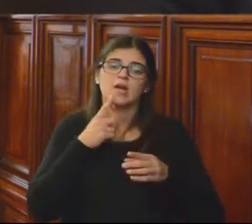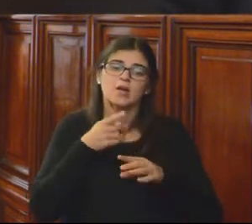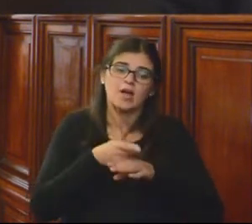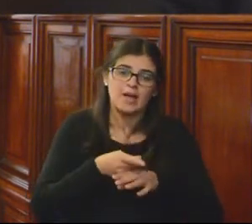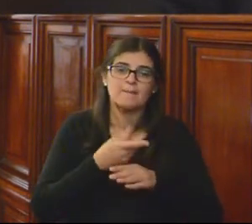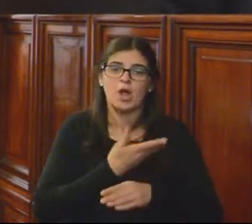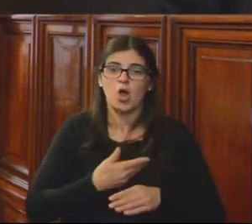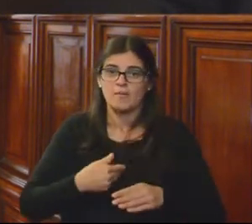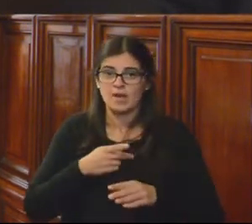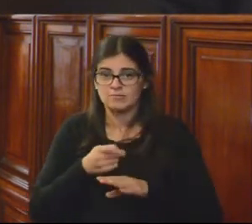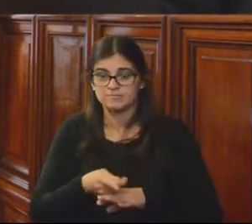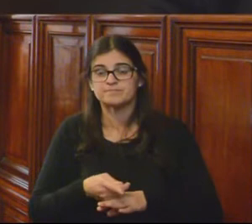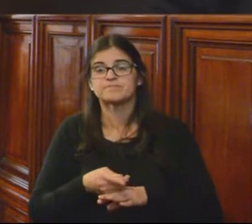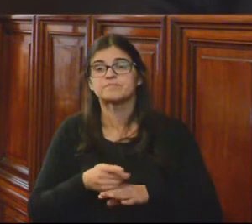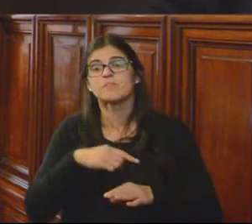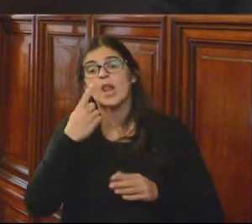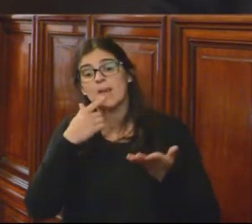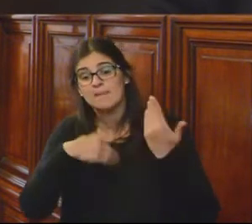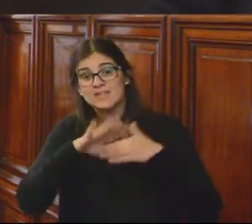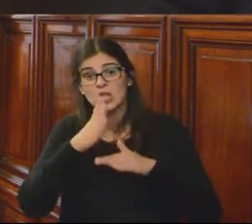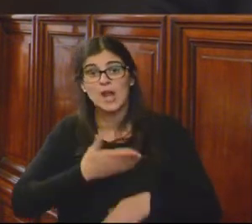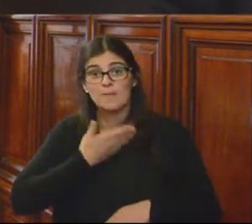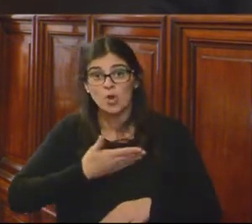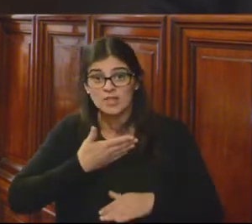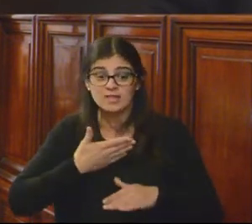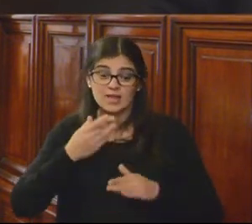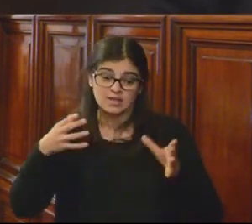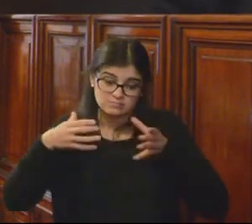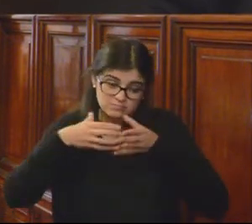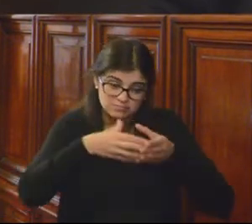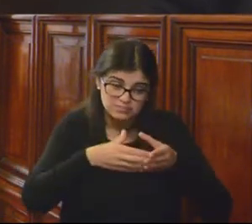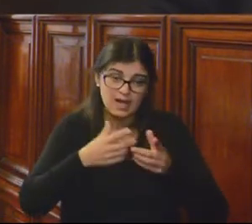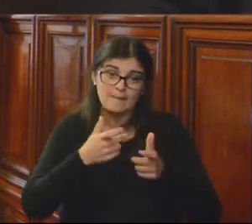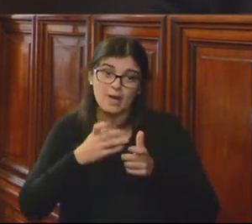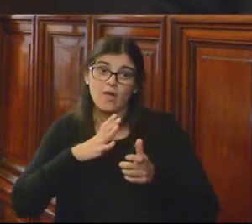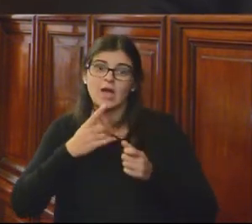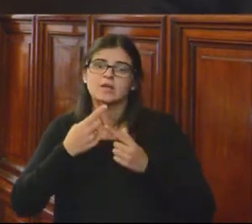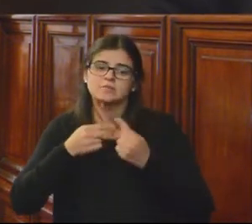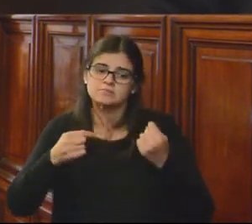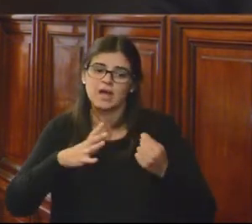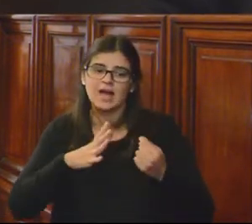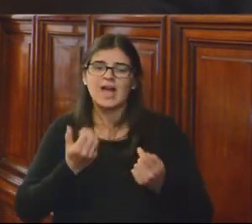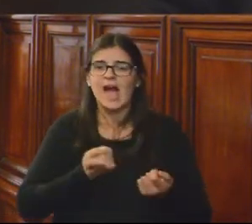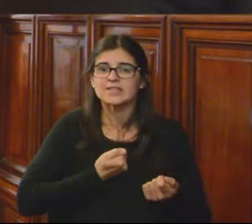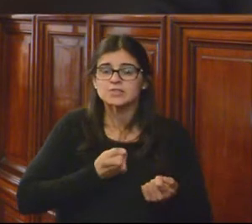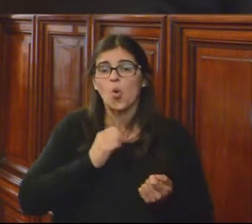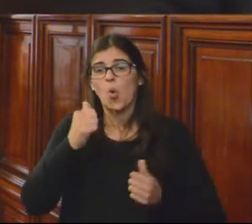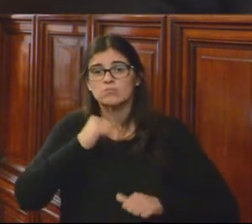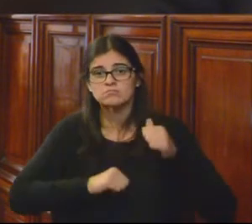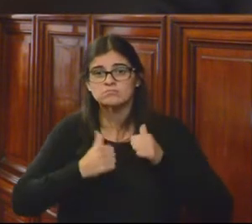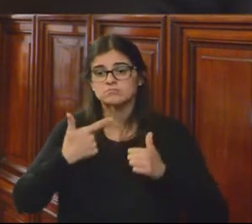gobierno. Continúa. En la mayoría de las protestas donde actuaron los colectivos armados, se registraron manifestantes asesinados o heridos de